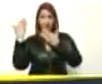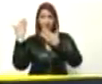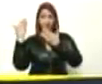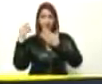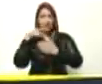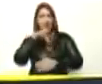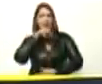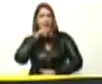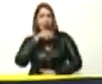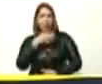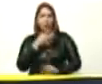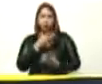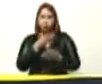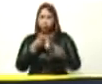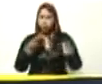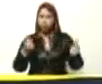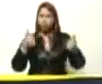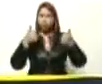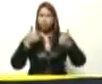sabroso, pues,